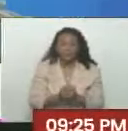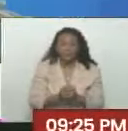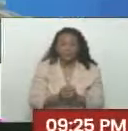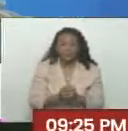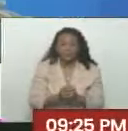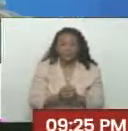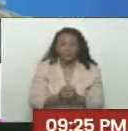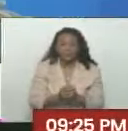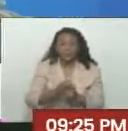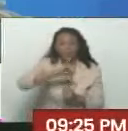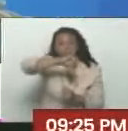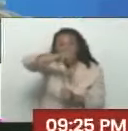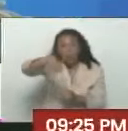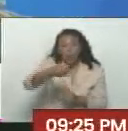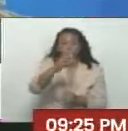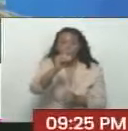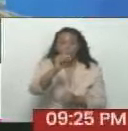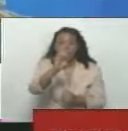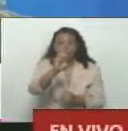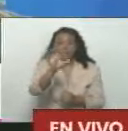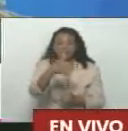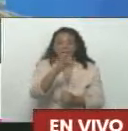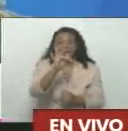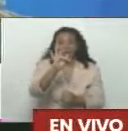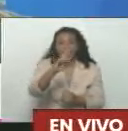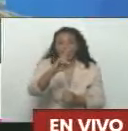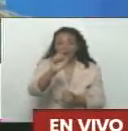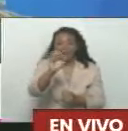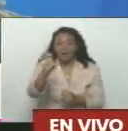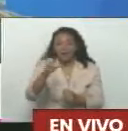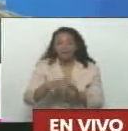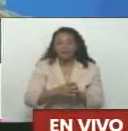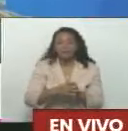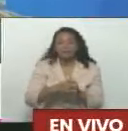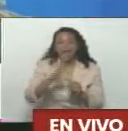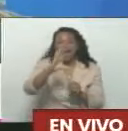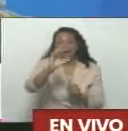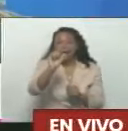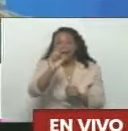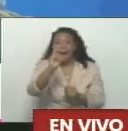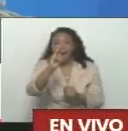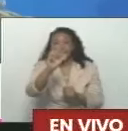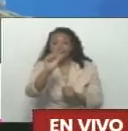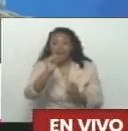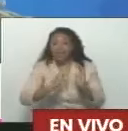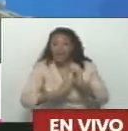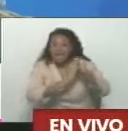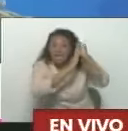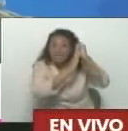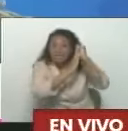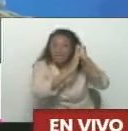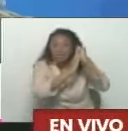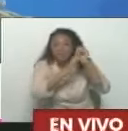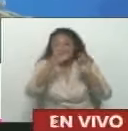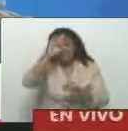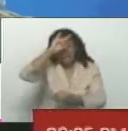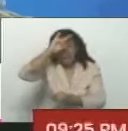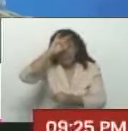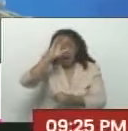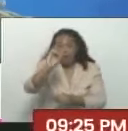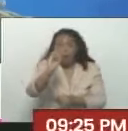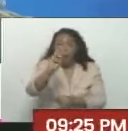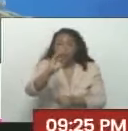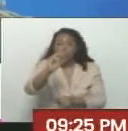José Rafael Vázquez Crocker, capataz de los diablos danzantes de